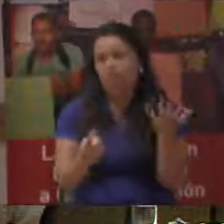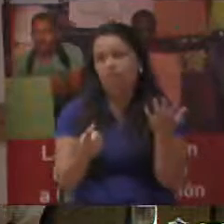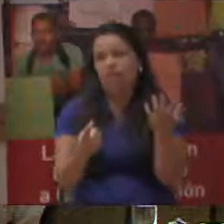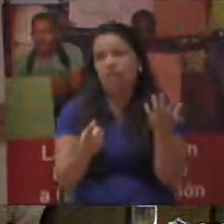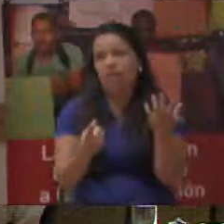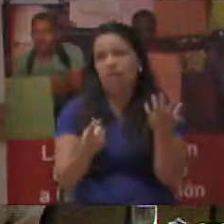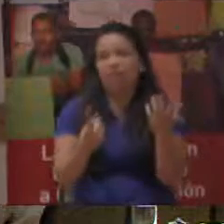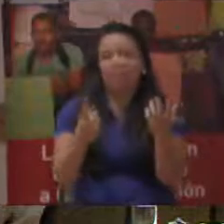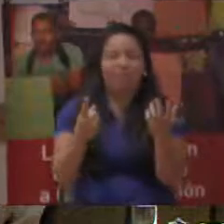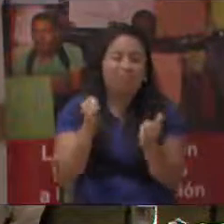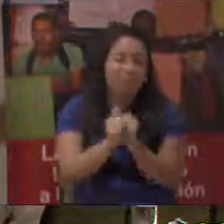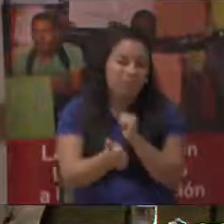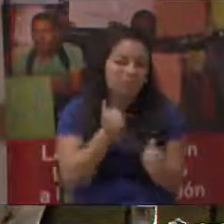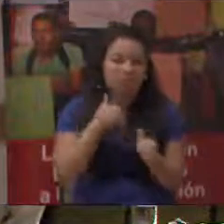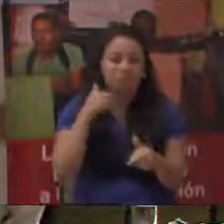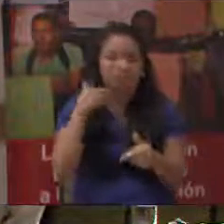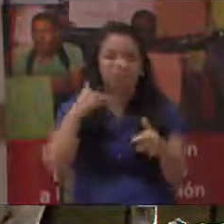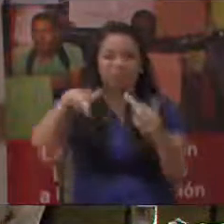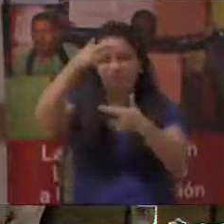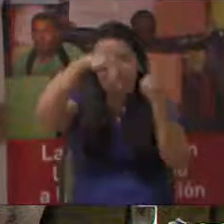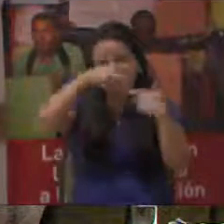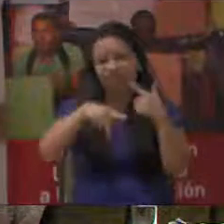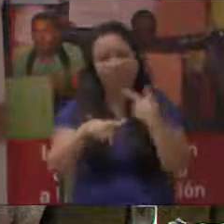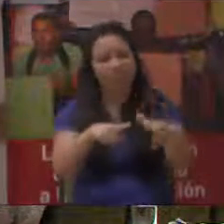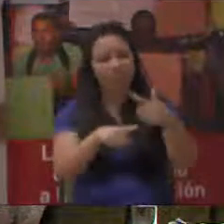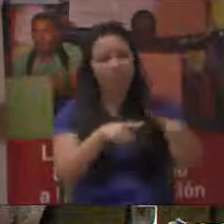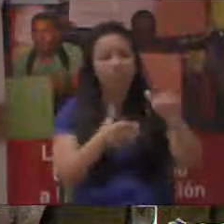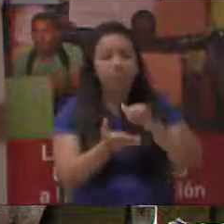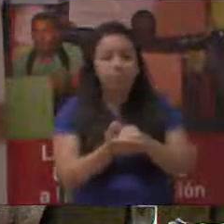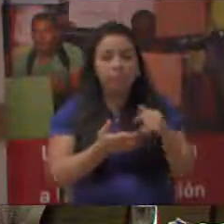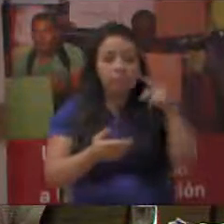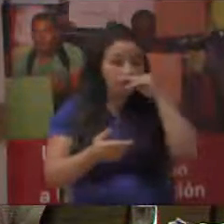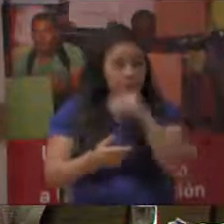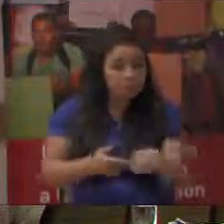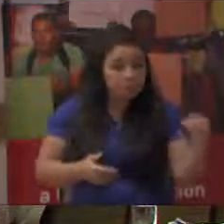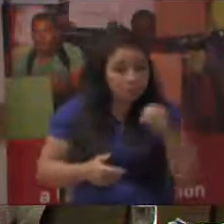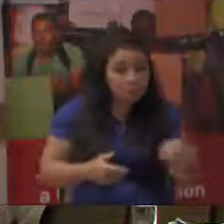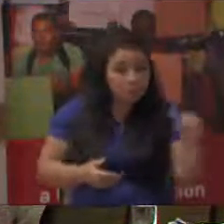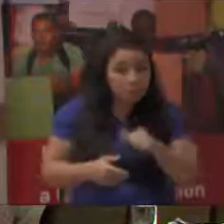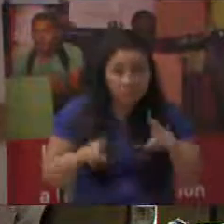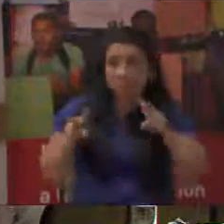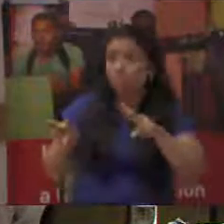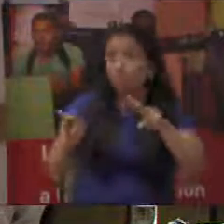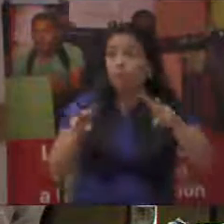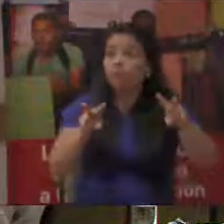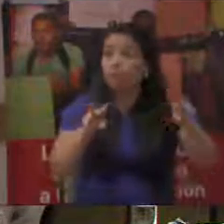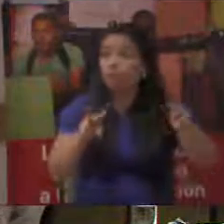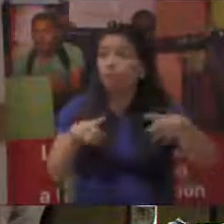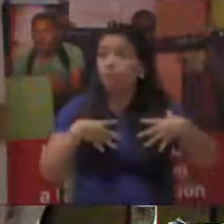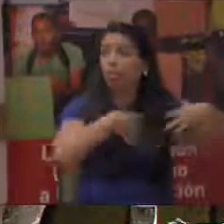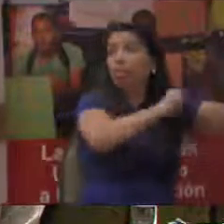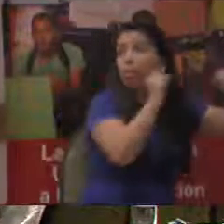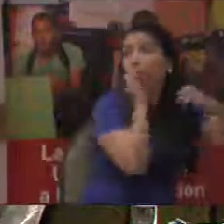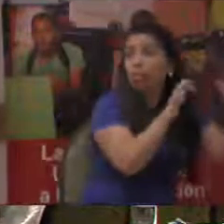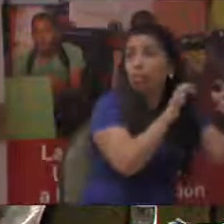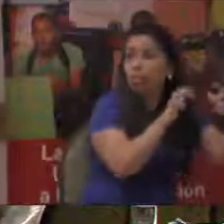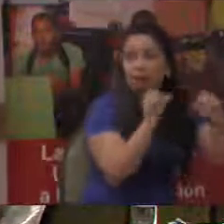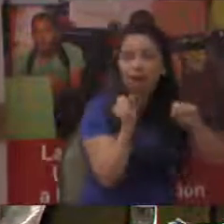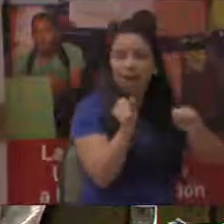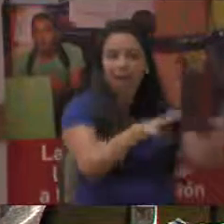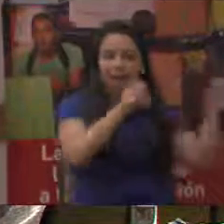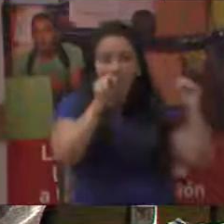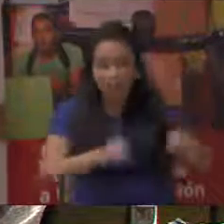recreación, a estos niños, a estas niñas, para que tengan referentes distintos al ilegal que está en los barrios. Y